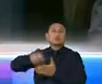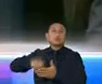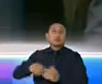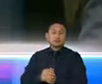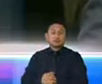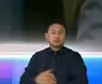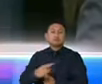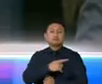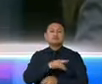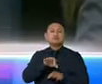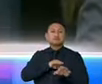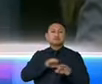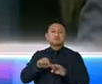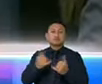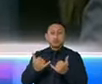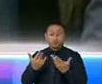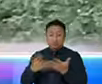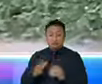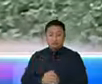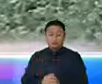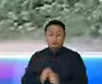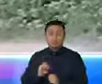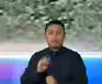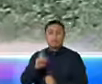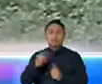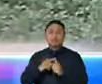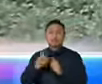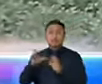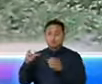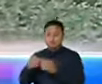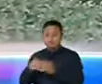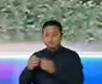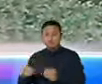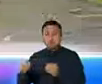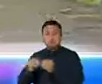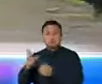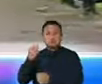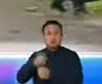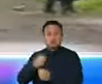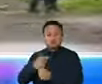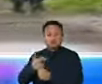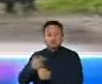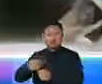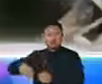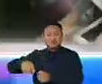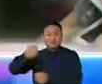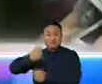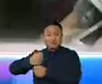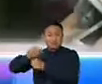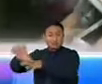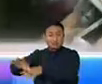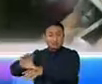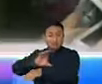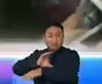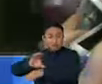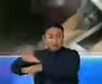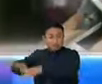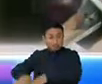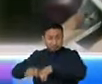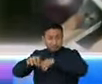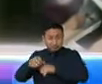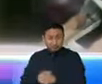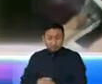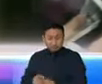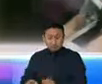Ledesma indicó que ya se encuentran en vigencia y que una de las áreas de mayor informalidad es la del sector agrícola. Esperamos que estas modalidades